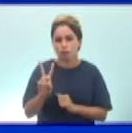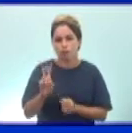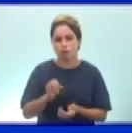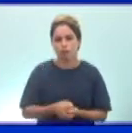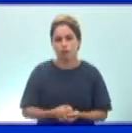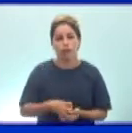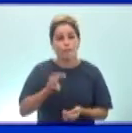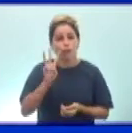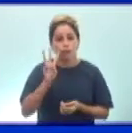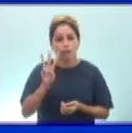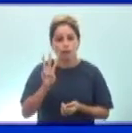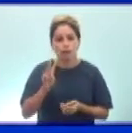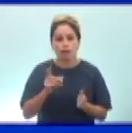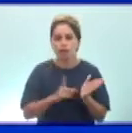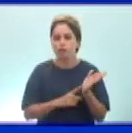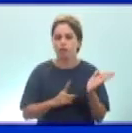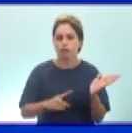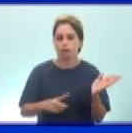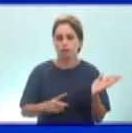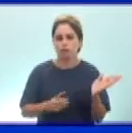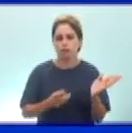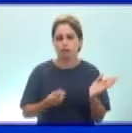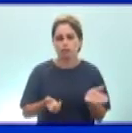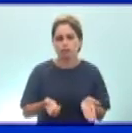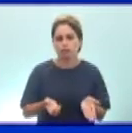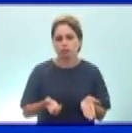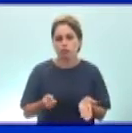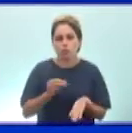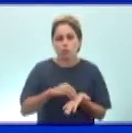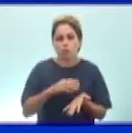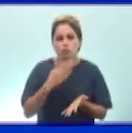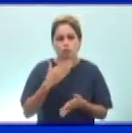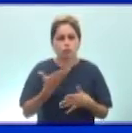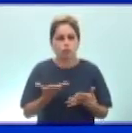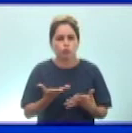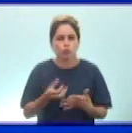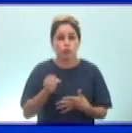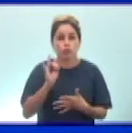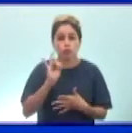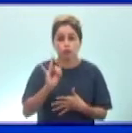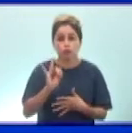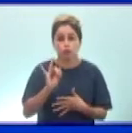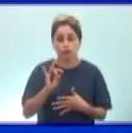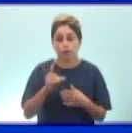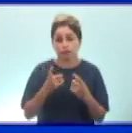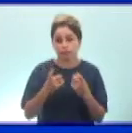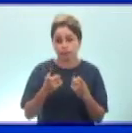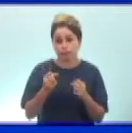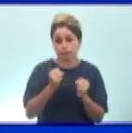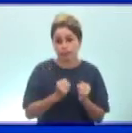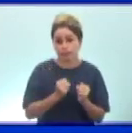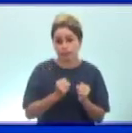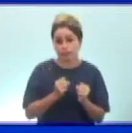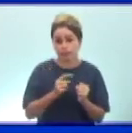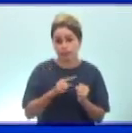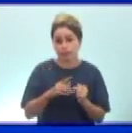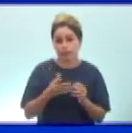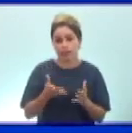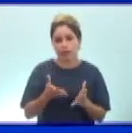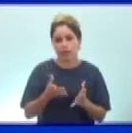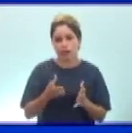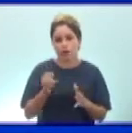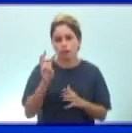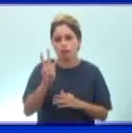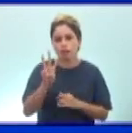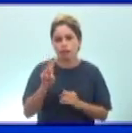valor energético estaríamos representando los 7 electrones restantes que me quedan, que sería un tercer nivel de energía representado